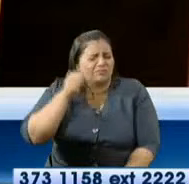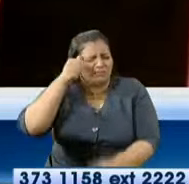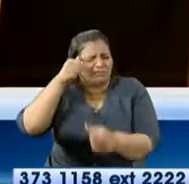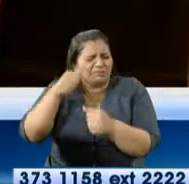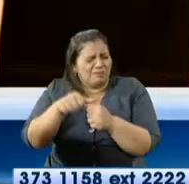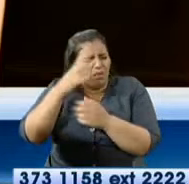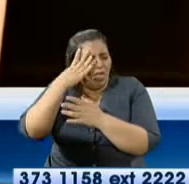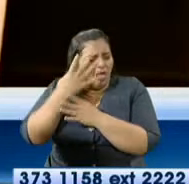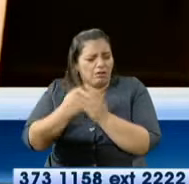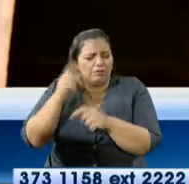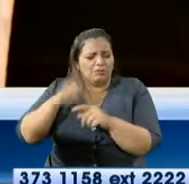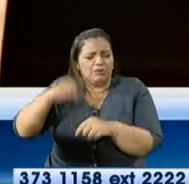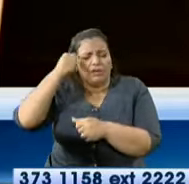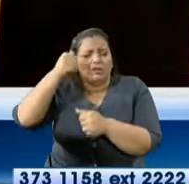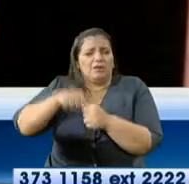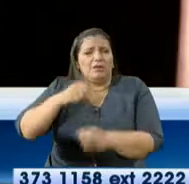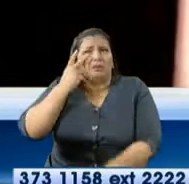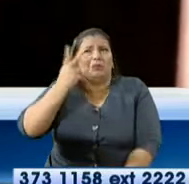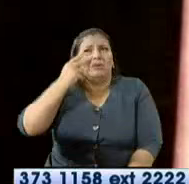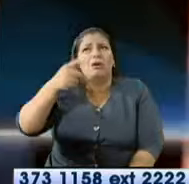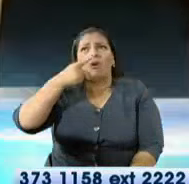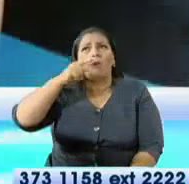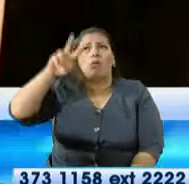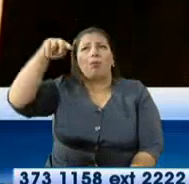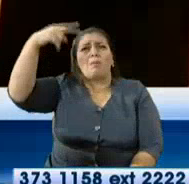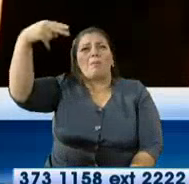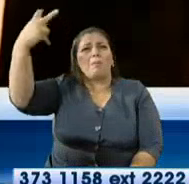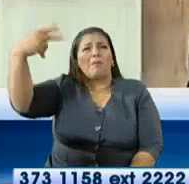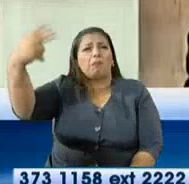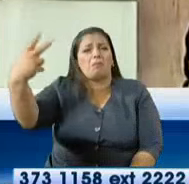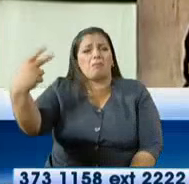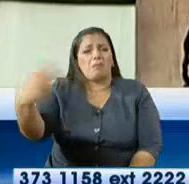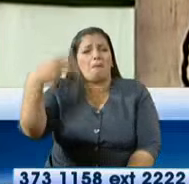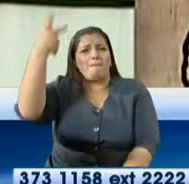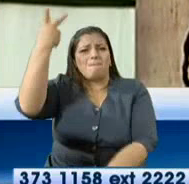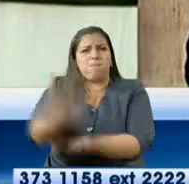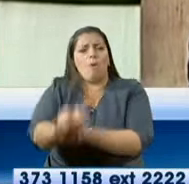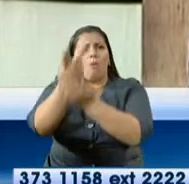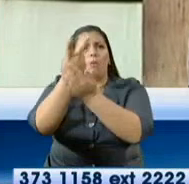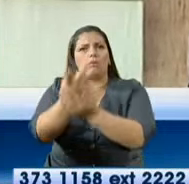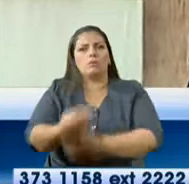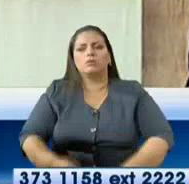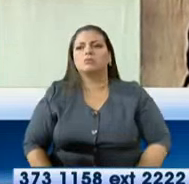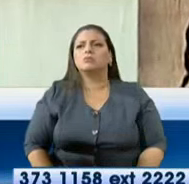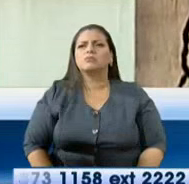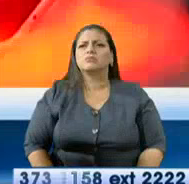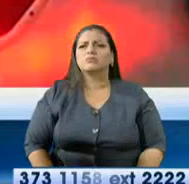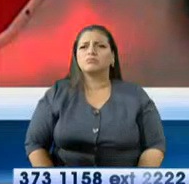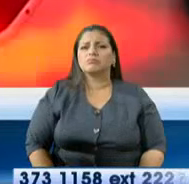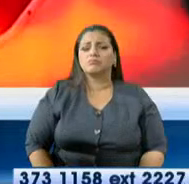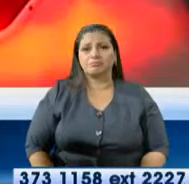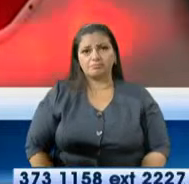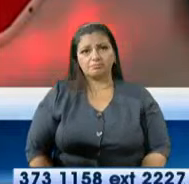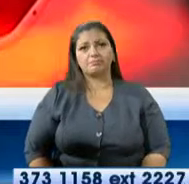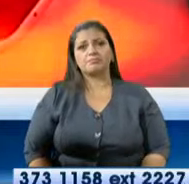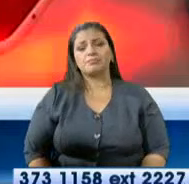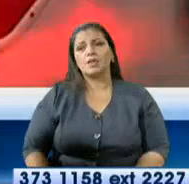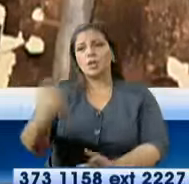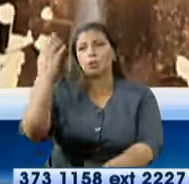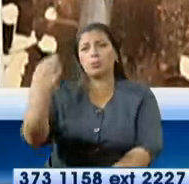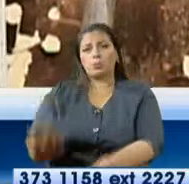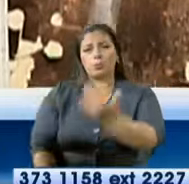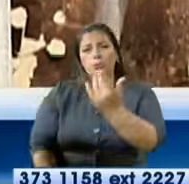Que un señor se tiró de ahí y cayó al suelo, seco. Según los vecinos, las llamas envolvieron el sitio con